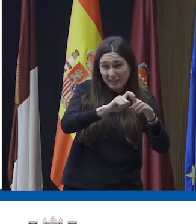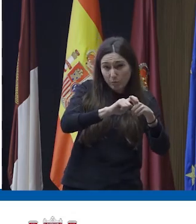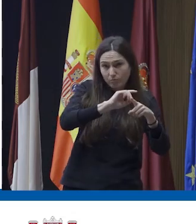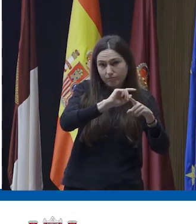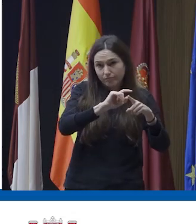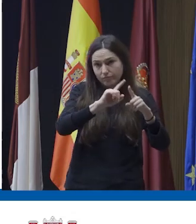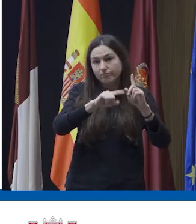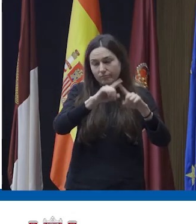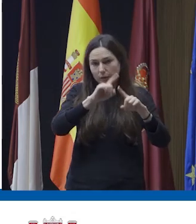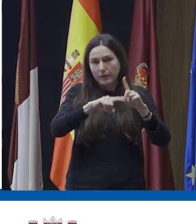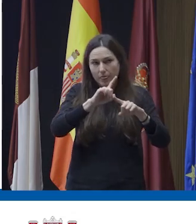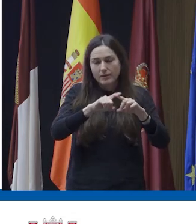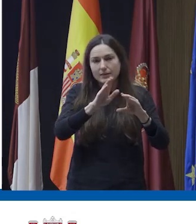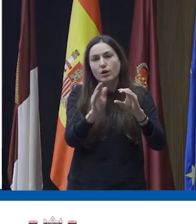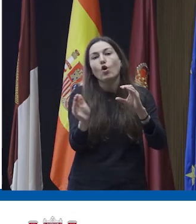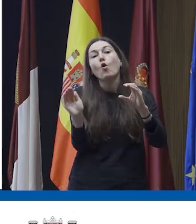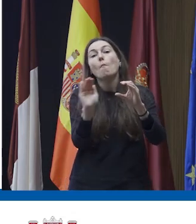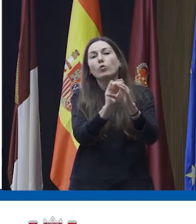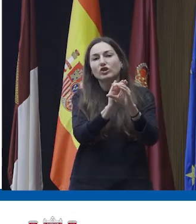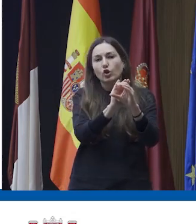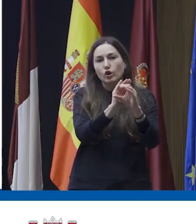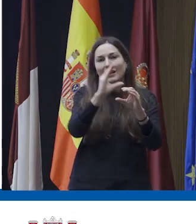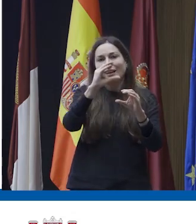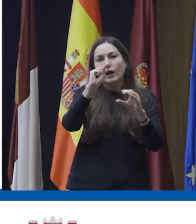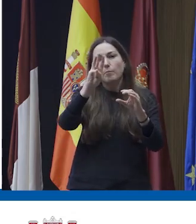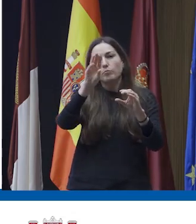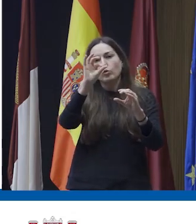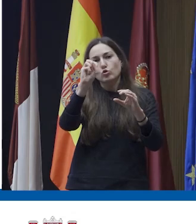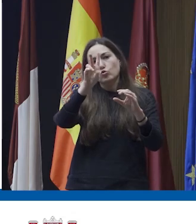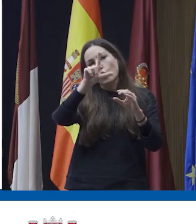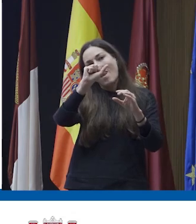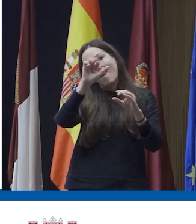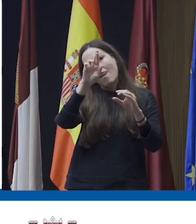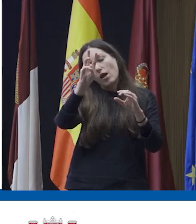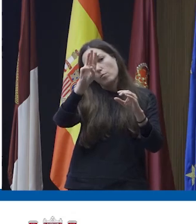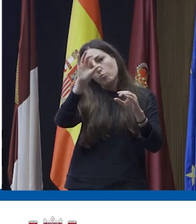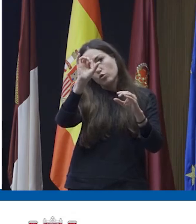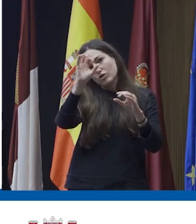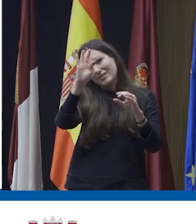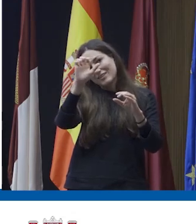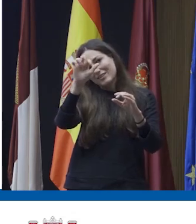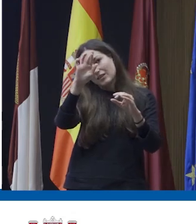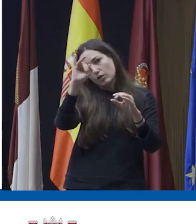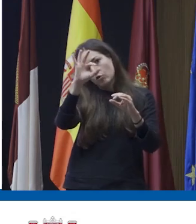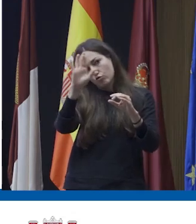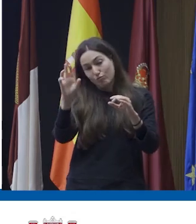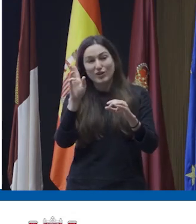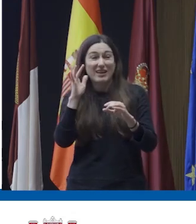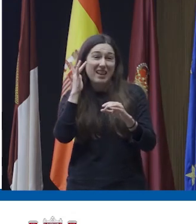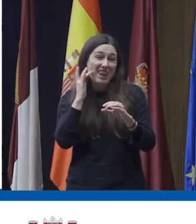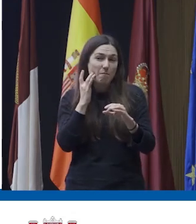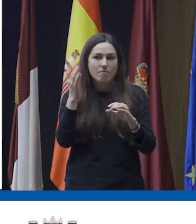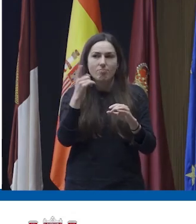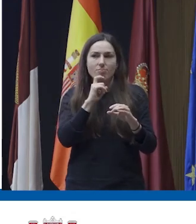una catarata más posterior, en la cápsula posterior, una subcapsular posterior, que ya he comentado antes, porque sea muy difícil de limpiar esa cápsula, que sean cataratas